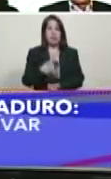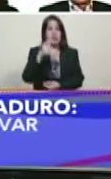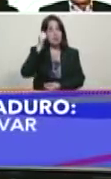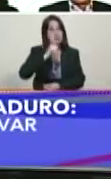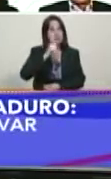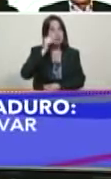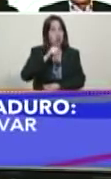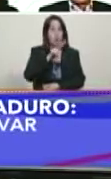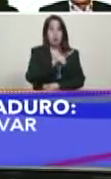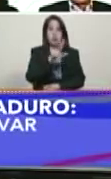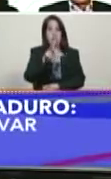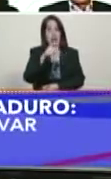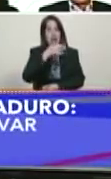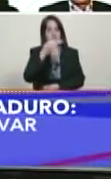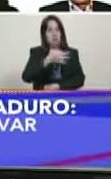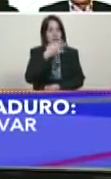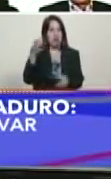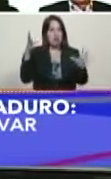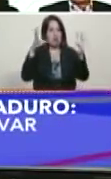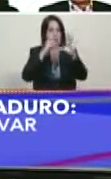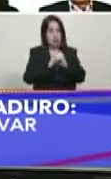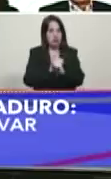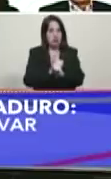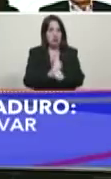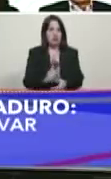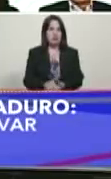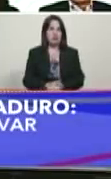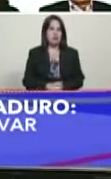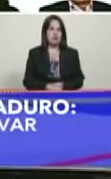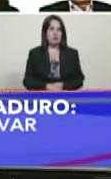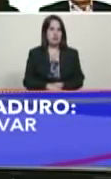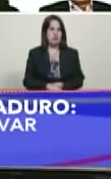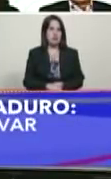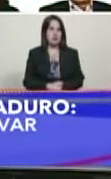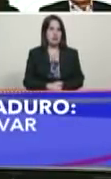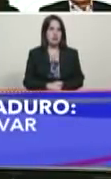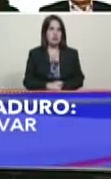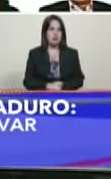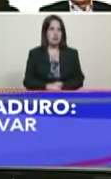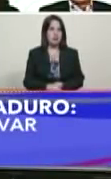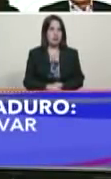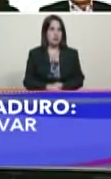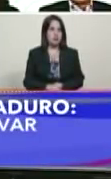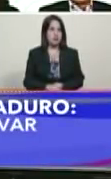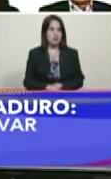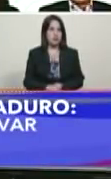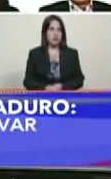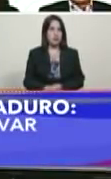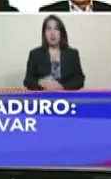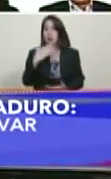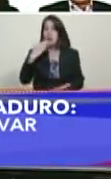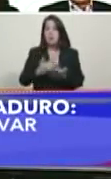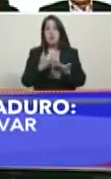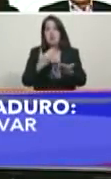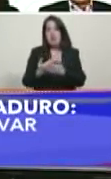tarde y en la noche salieron a pedir una intervención militar de eeuu